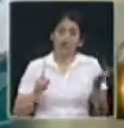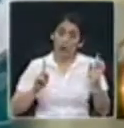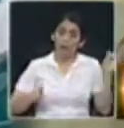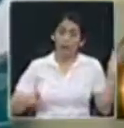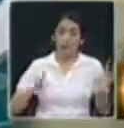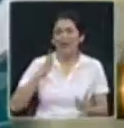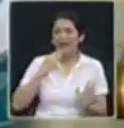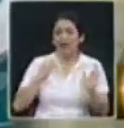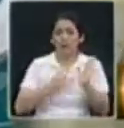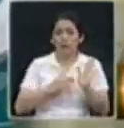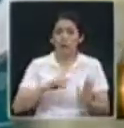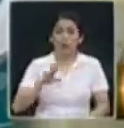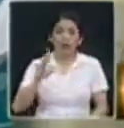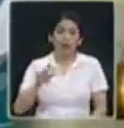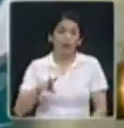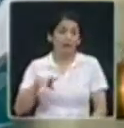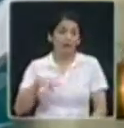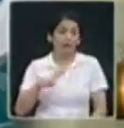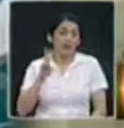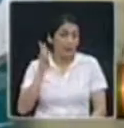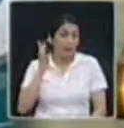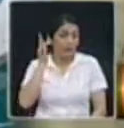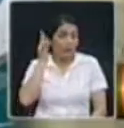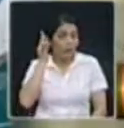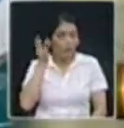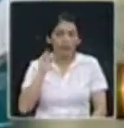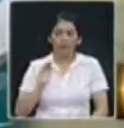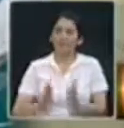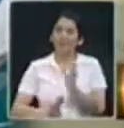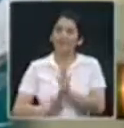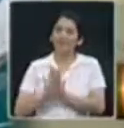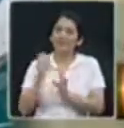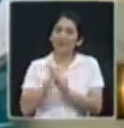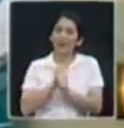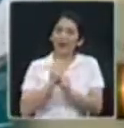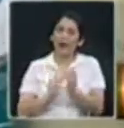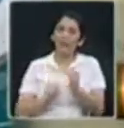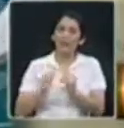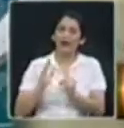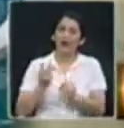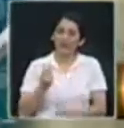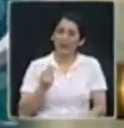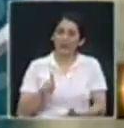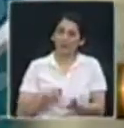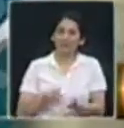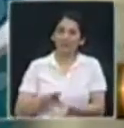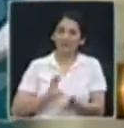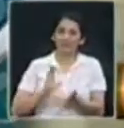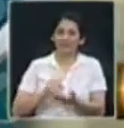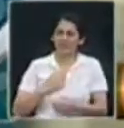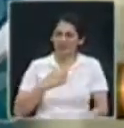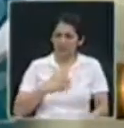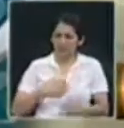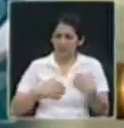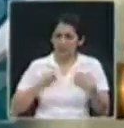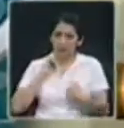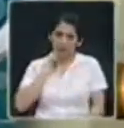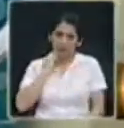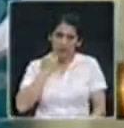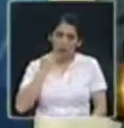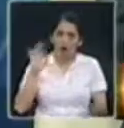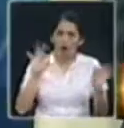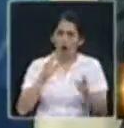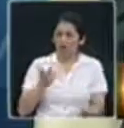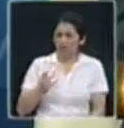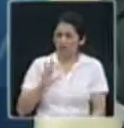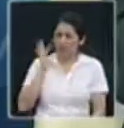definitiva. De que gane más. También se dan casos de que a la mujer la odien y se convierte este tema de matarla por el simple hecho de ser mujer. Se